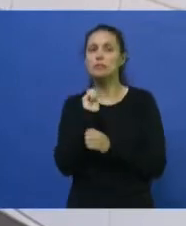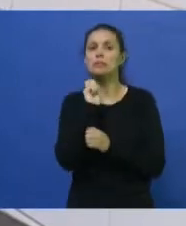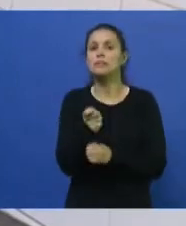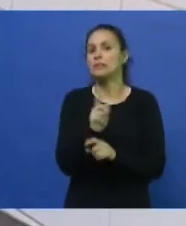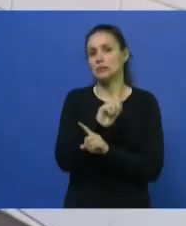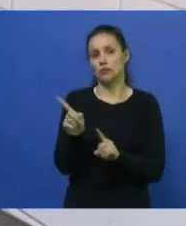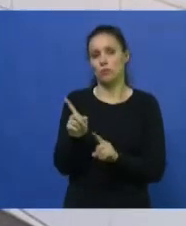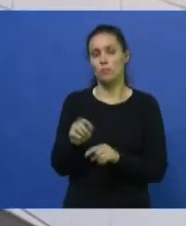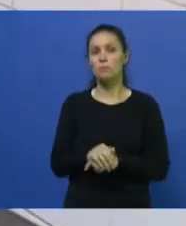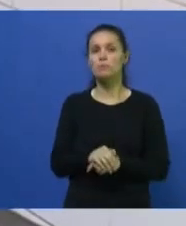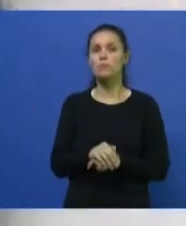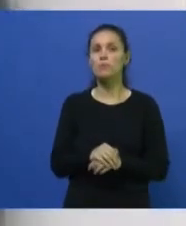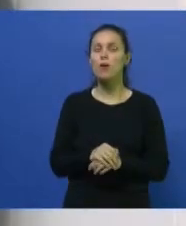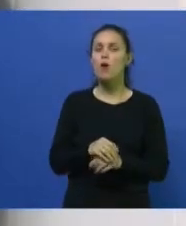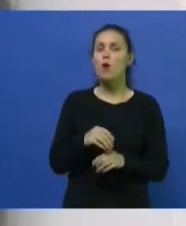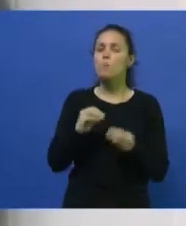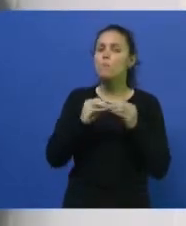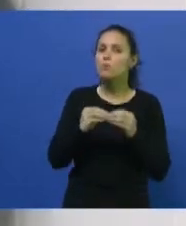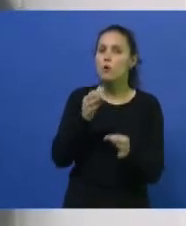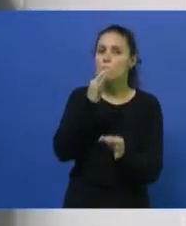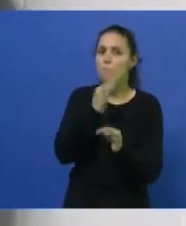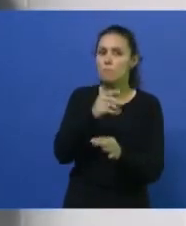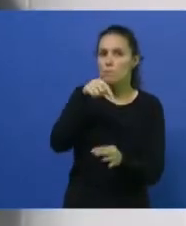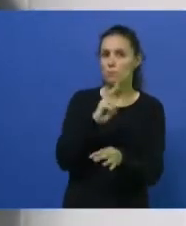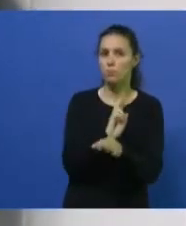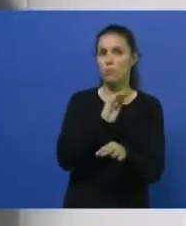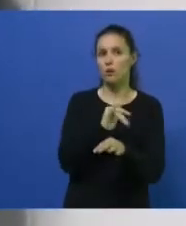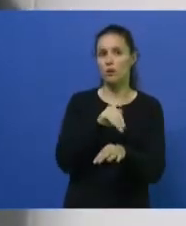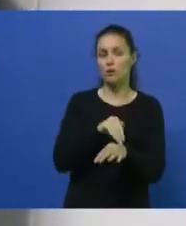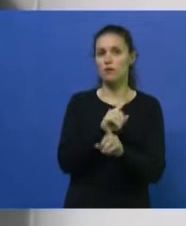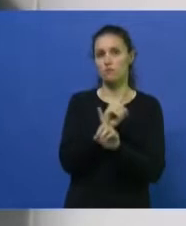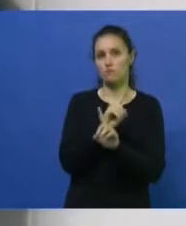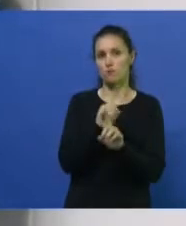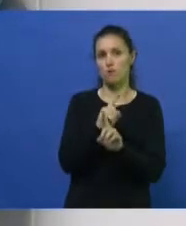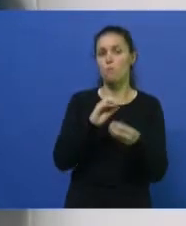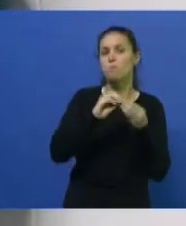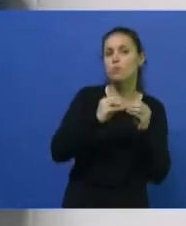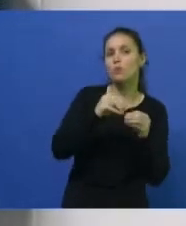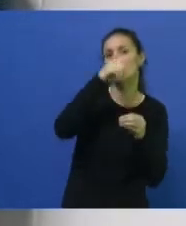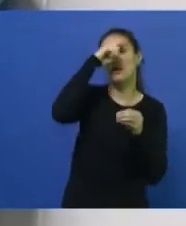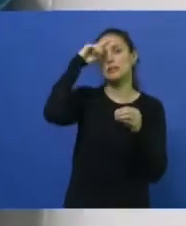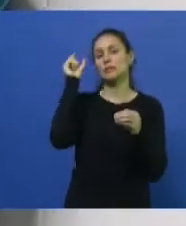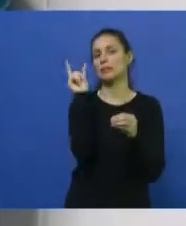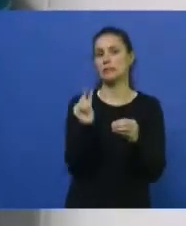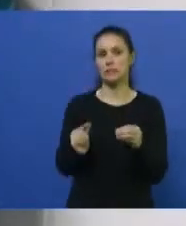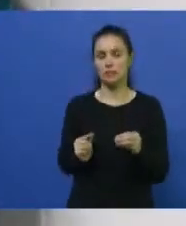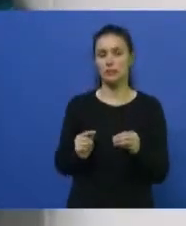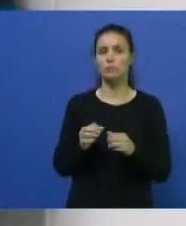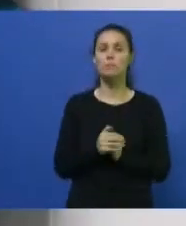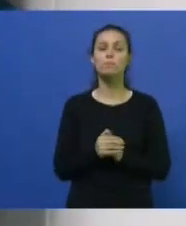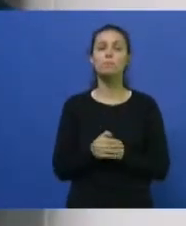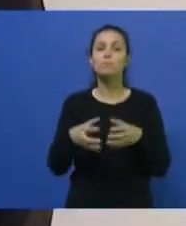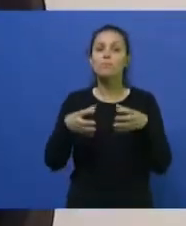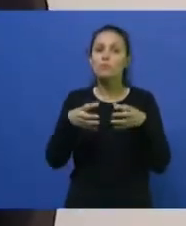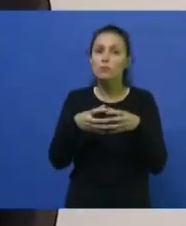particular de villamaría es un problema general de la caixa a nivel nacional y bueno en una reunión que estuvo la